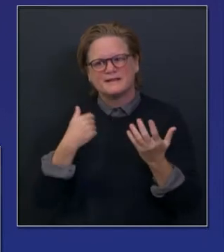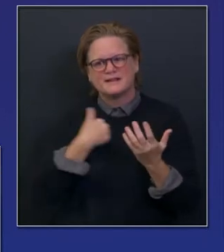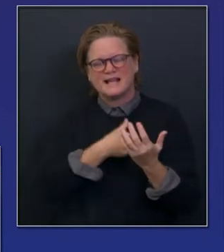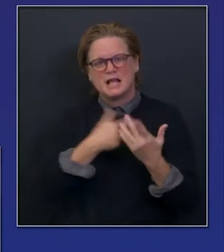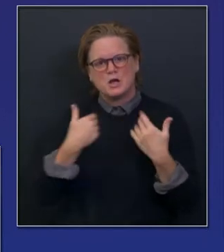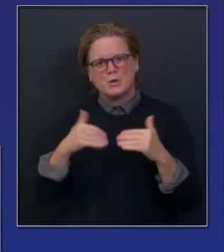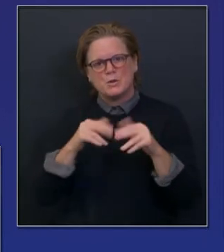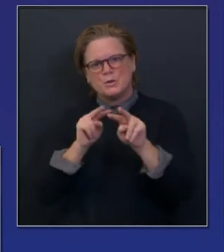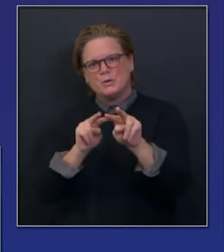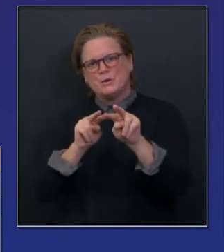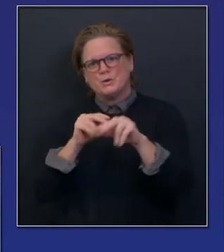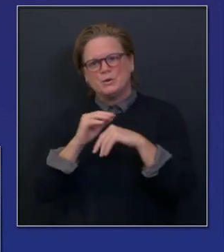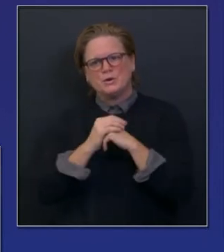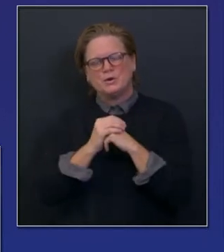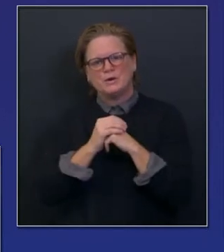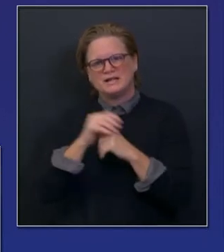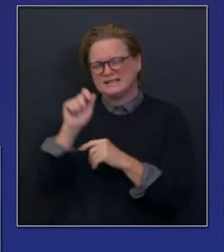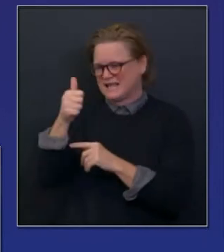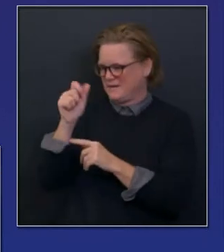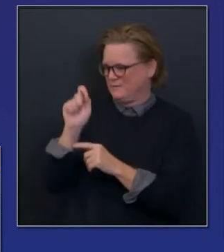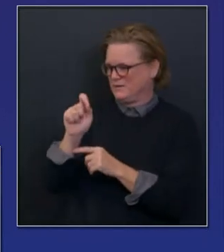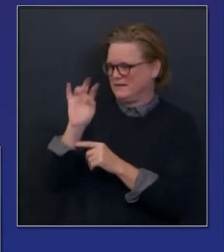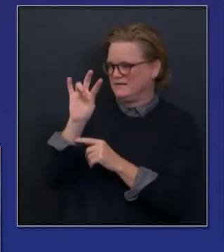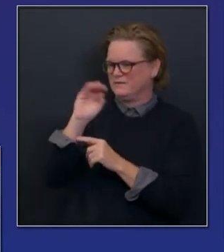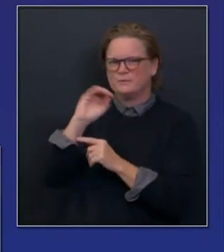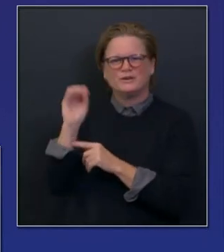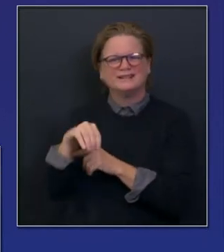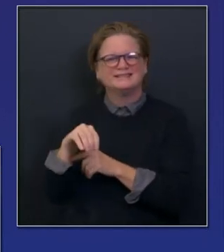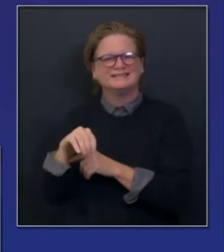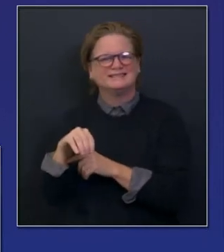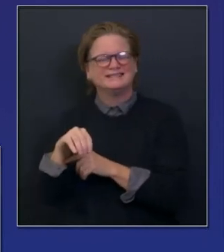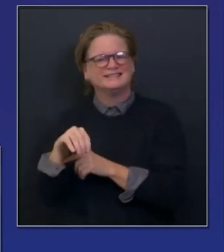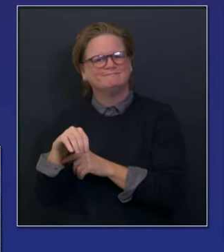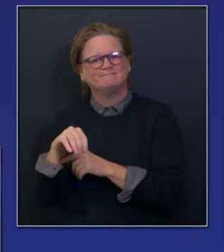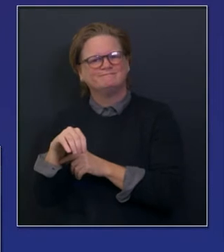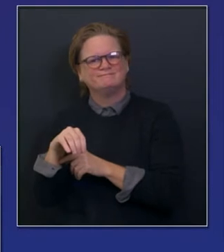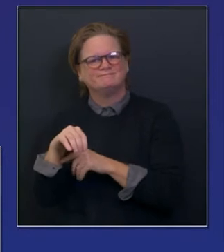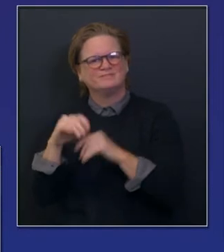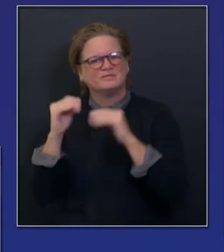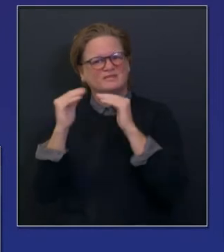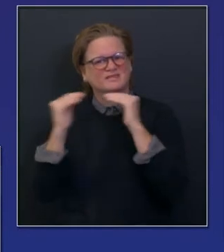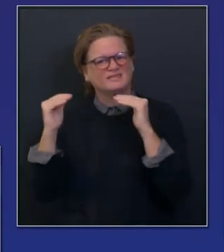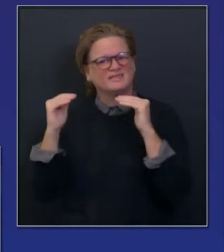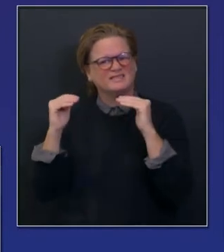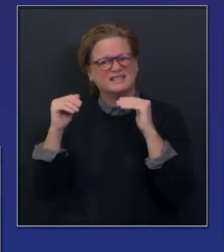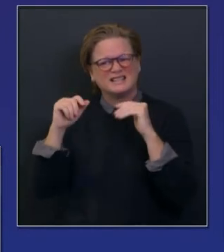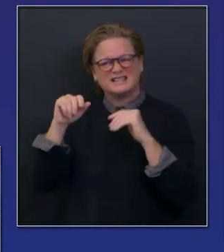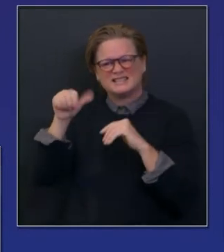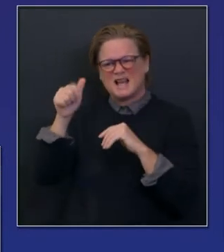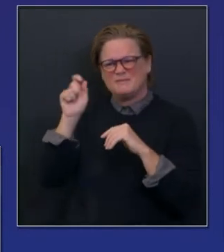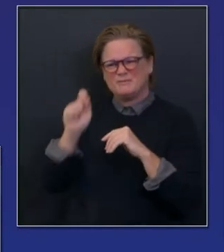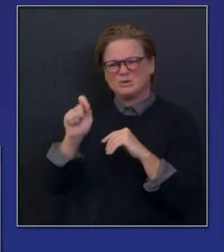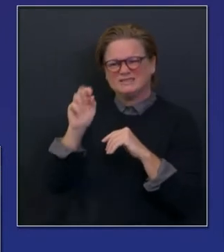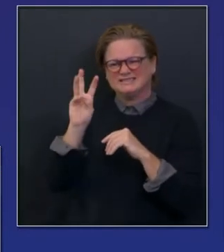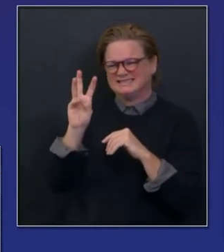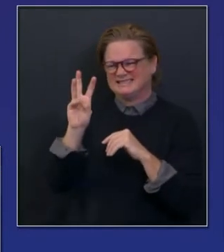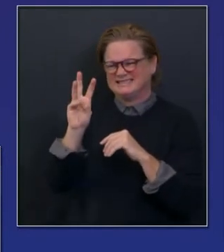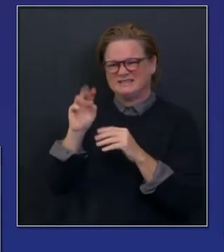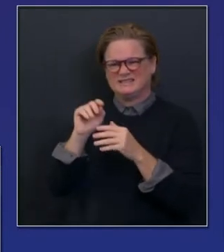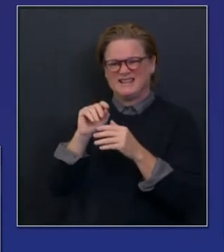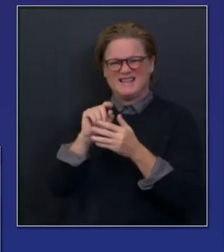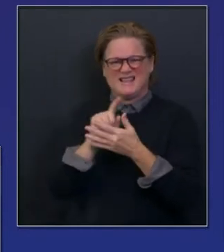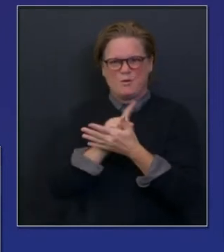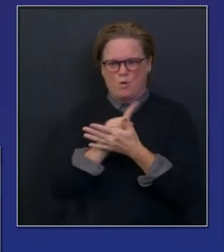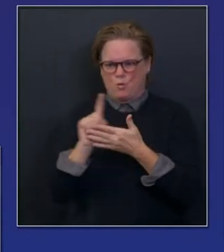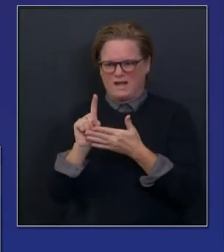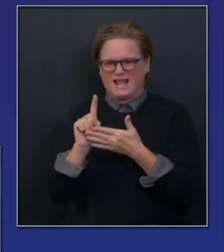la línea, pero otra vez está en auge. Este 10.7% es casi similar al índice